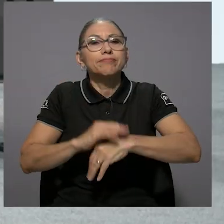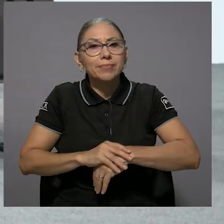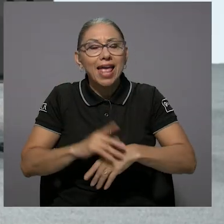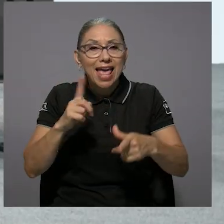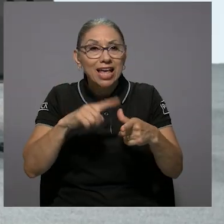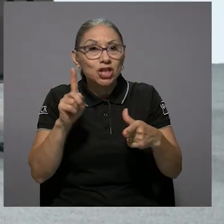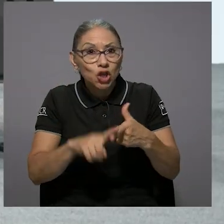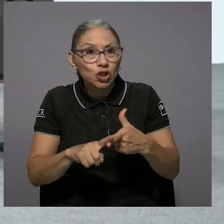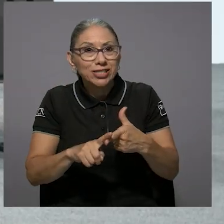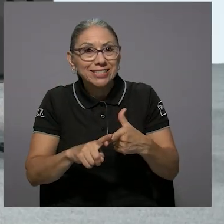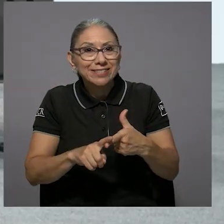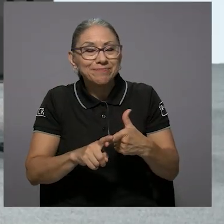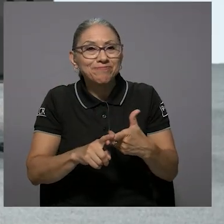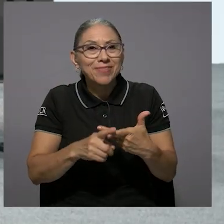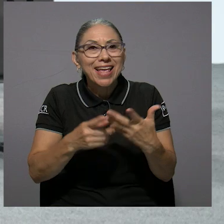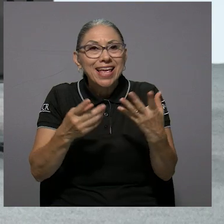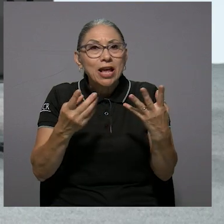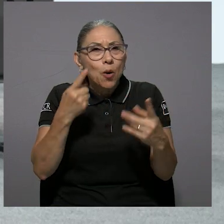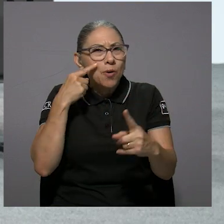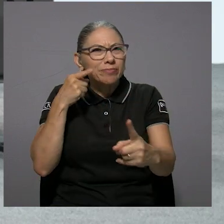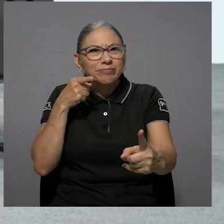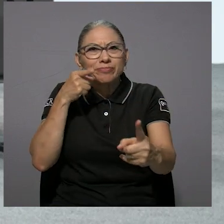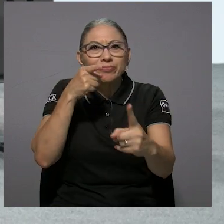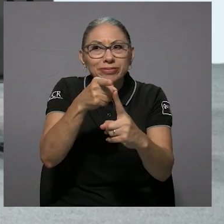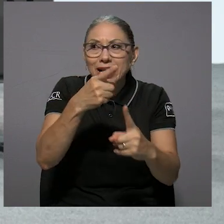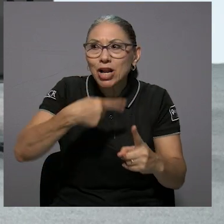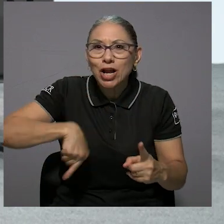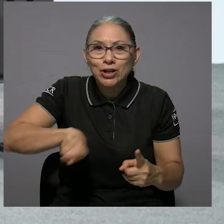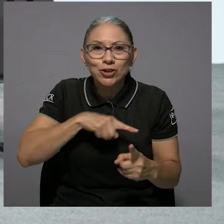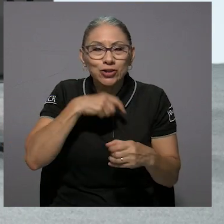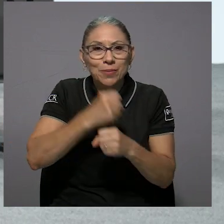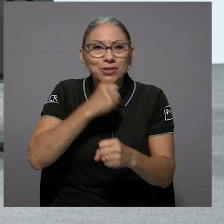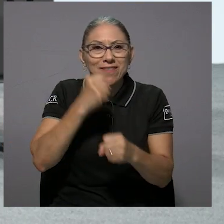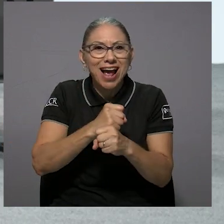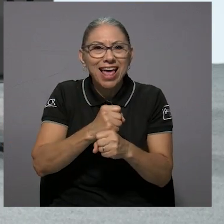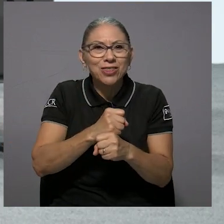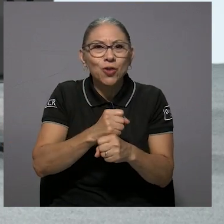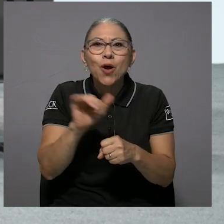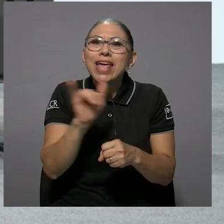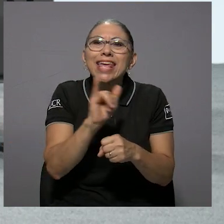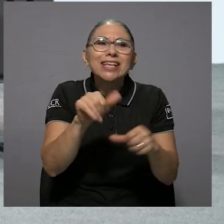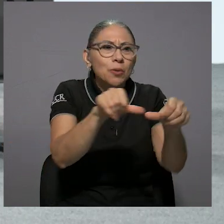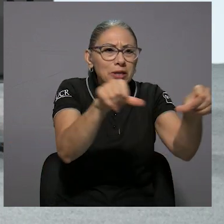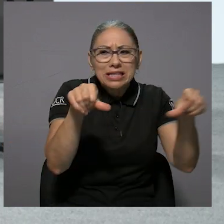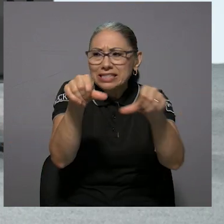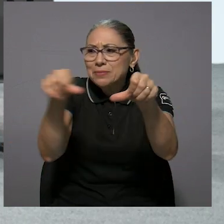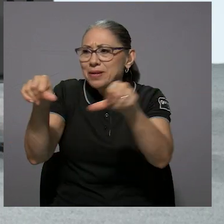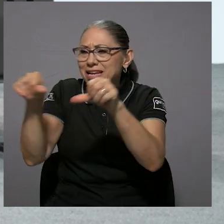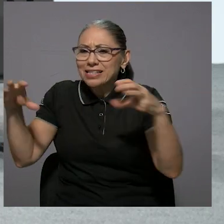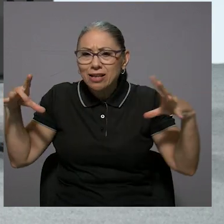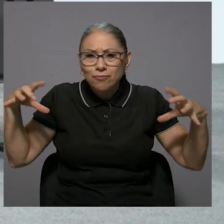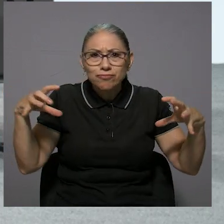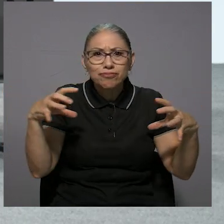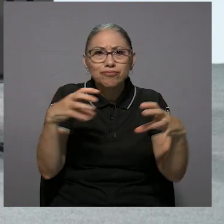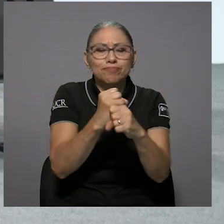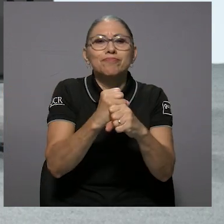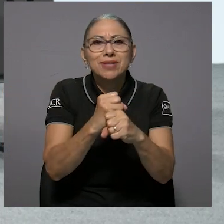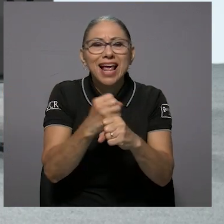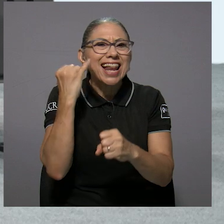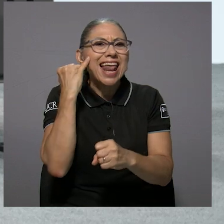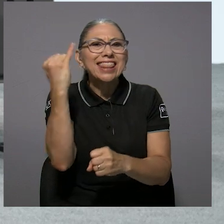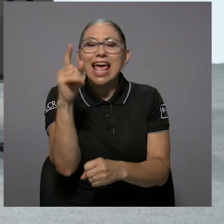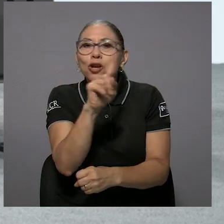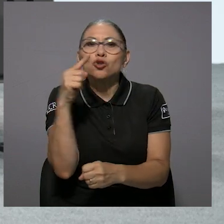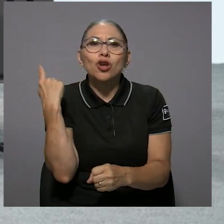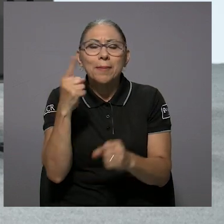Entonces, en el ánimo de lo que estamos trabajando, que es mucho esta amalgama de disciplinas, la idea era específicamente